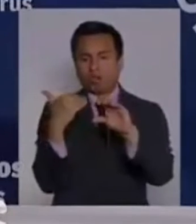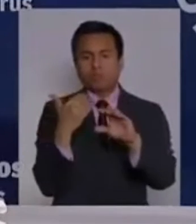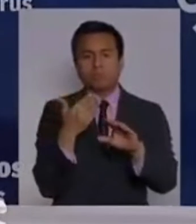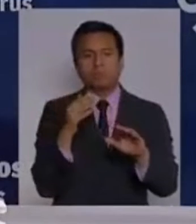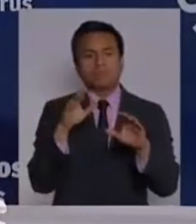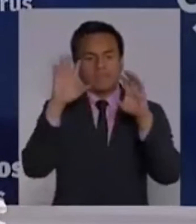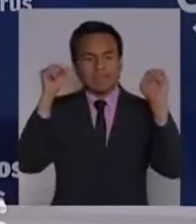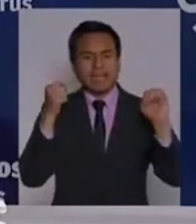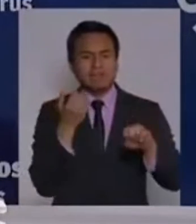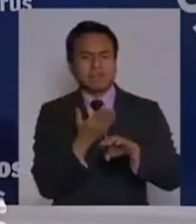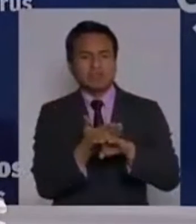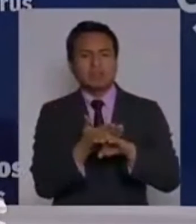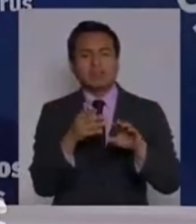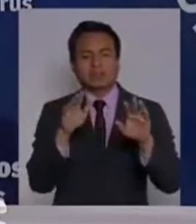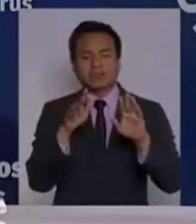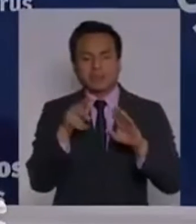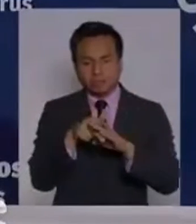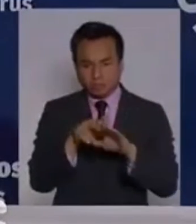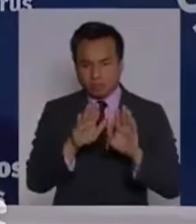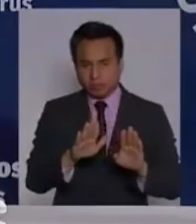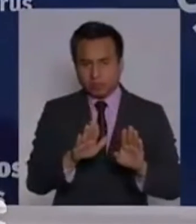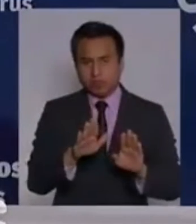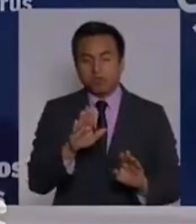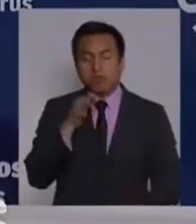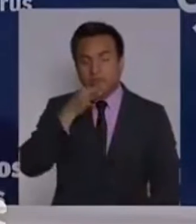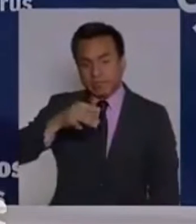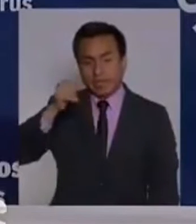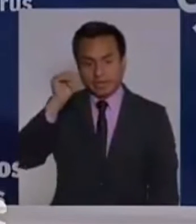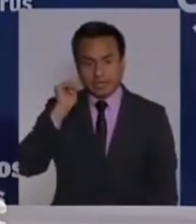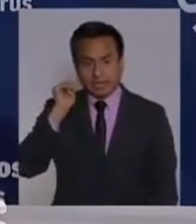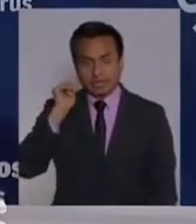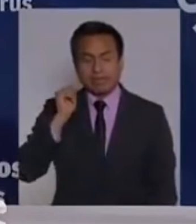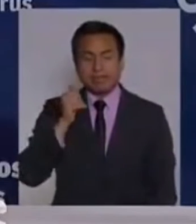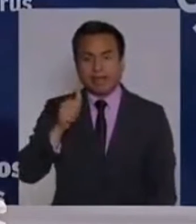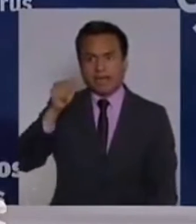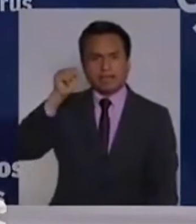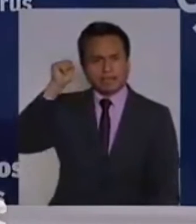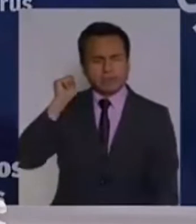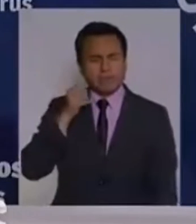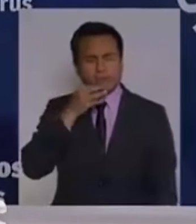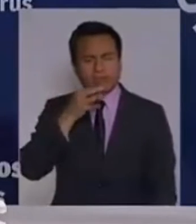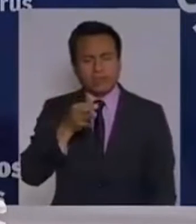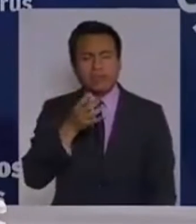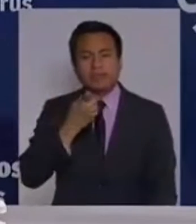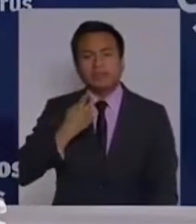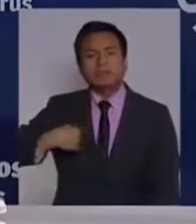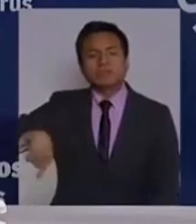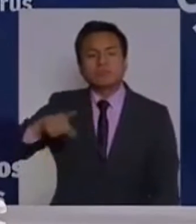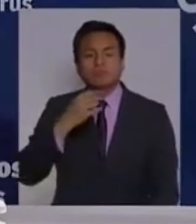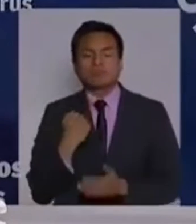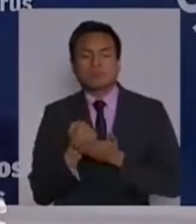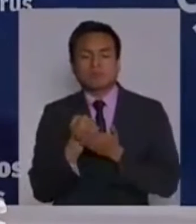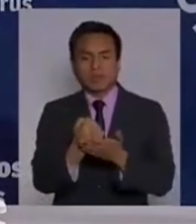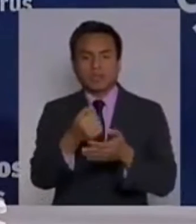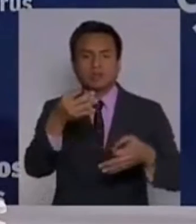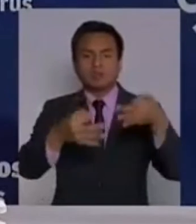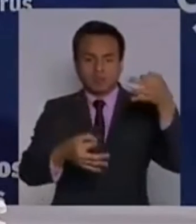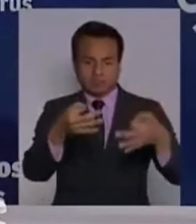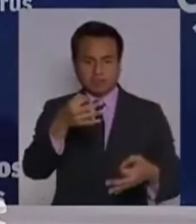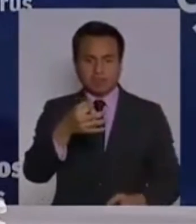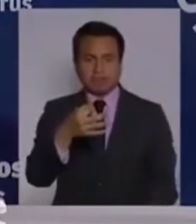fiscal pero lo he dicho lo dije ayer antes de ayer nosotros vamos a colaborar con la justicia